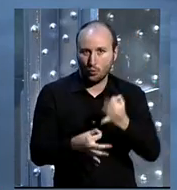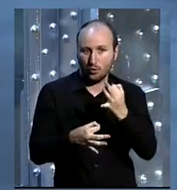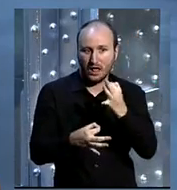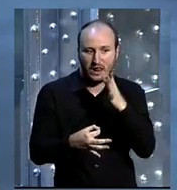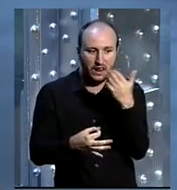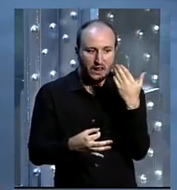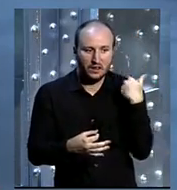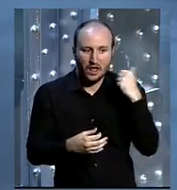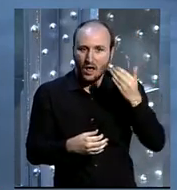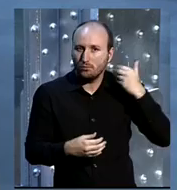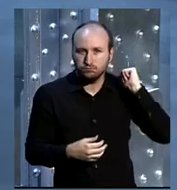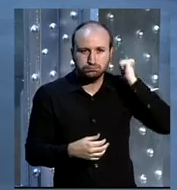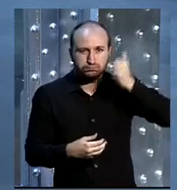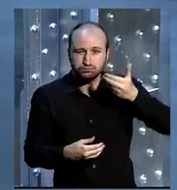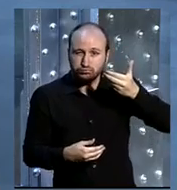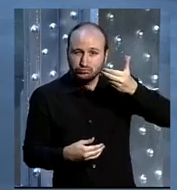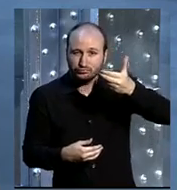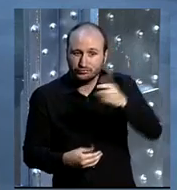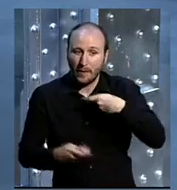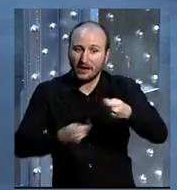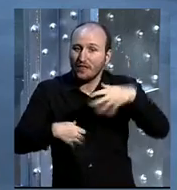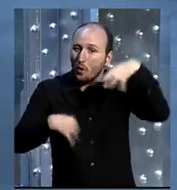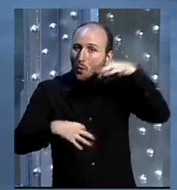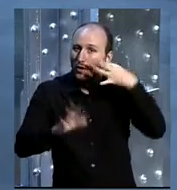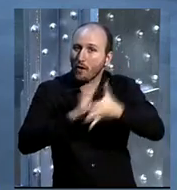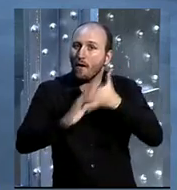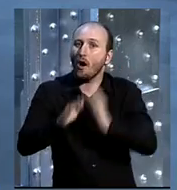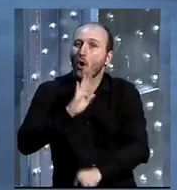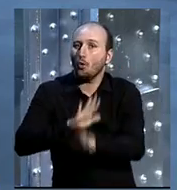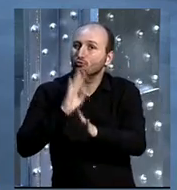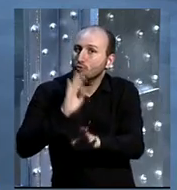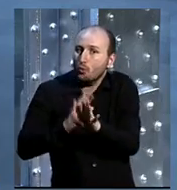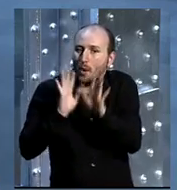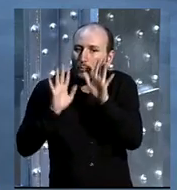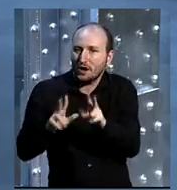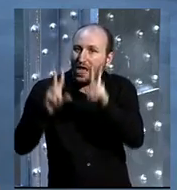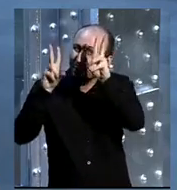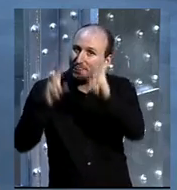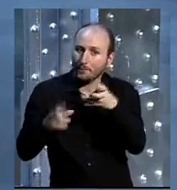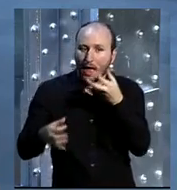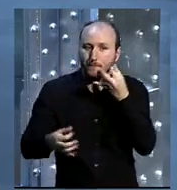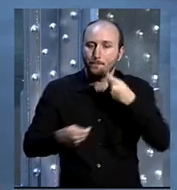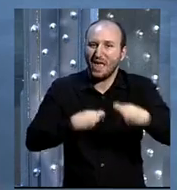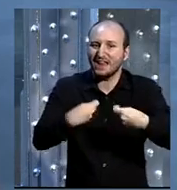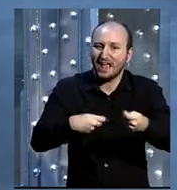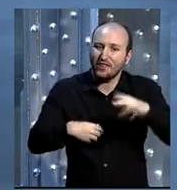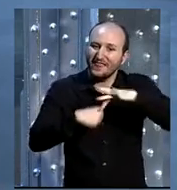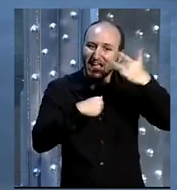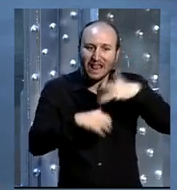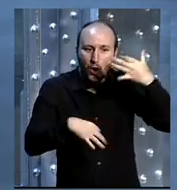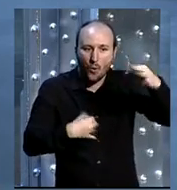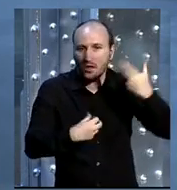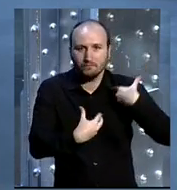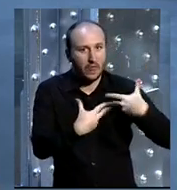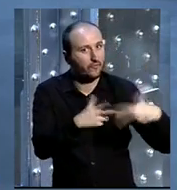seguiremos hablando del mercado único, pero ya no volveremos a hablar del mercado digital único, porque el